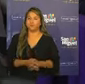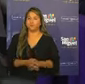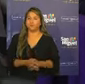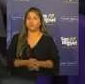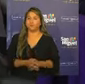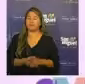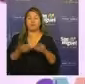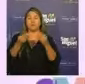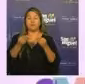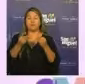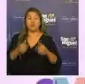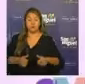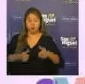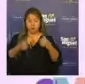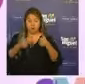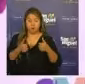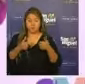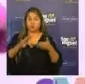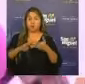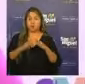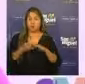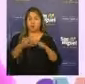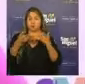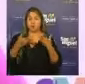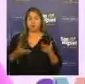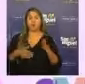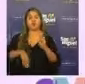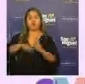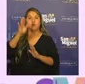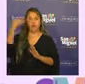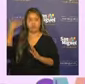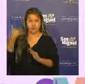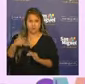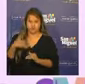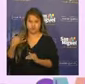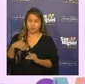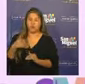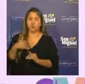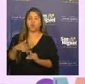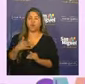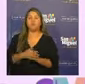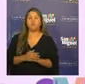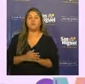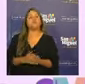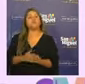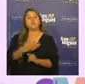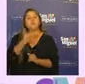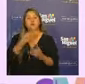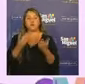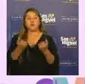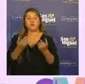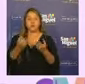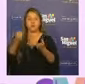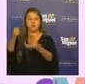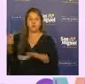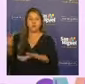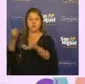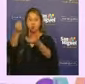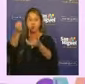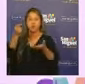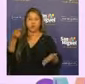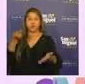Bueno, lo decíamos, la comunidad es lo más importante. Y desde ahí también necesitamos inversión en la